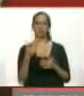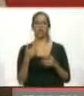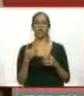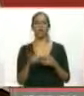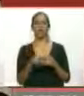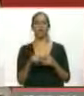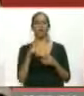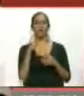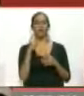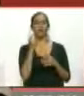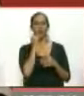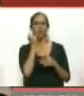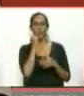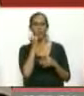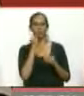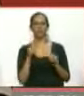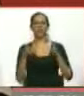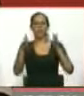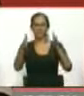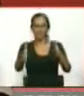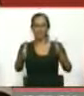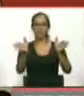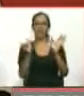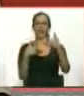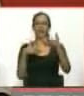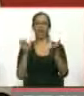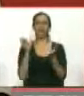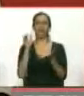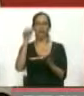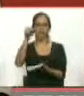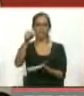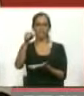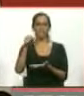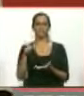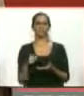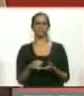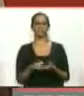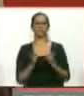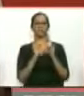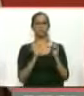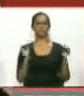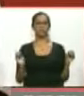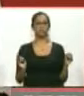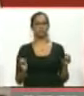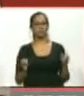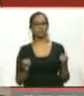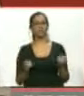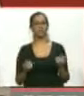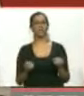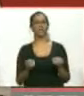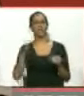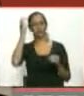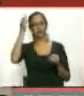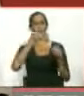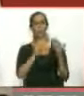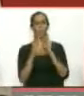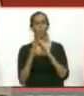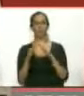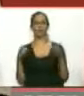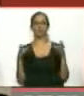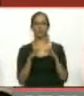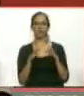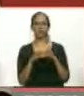con la entrega de las cajas clave allí el llamado es en principio al consejo comunal de esa manzana